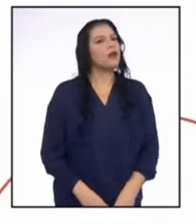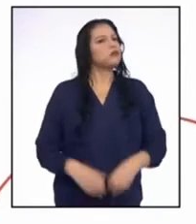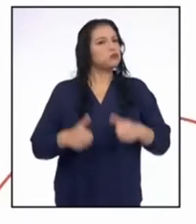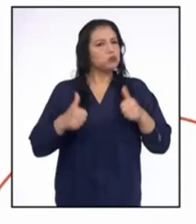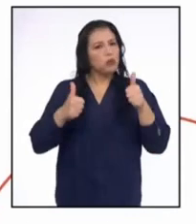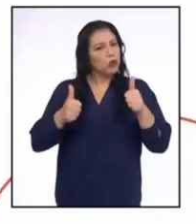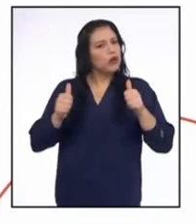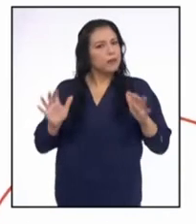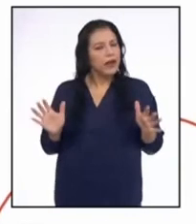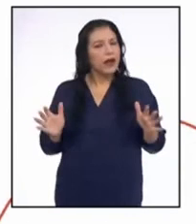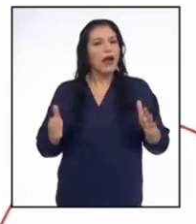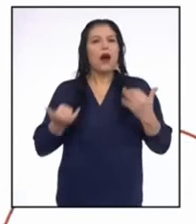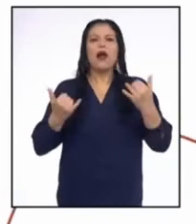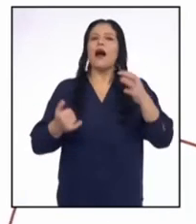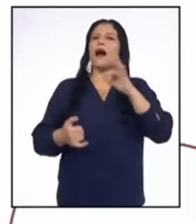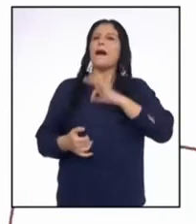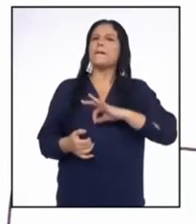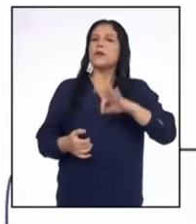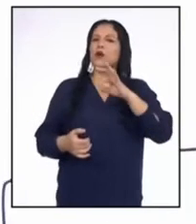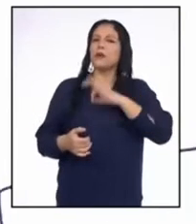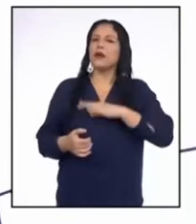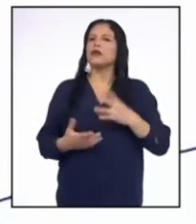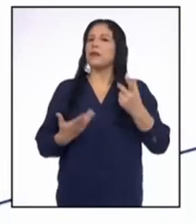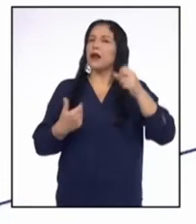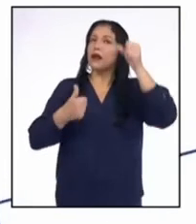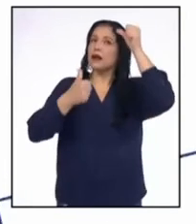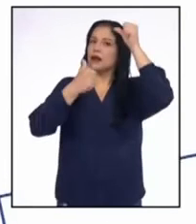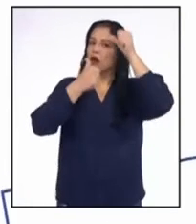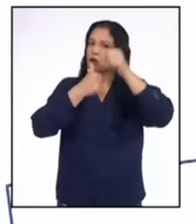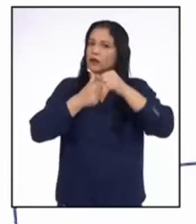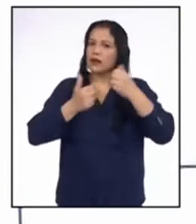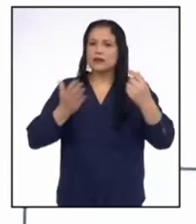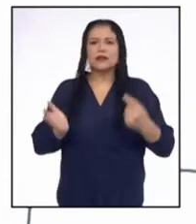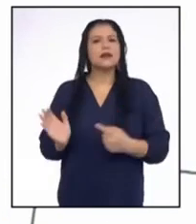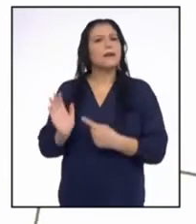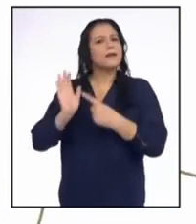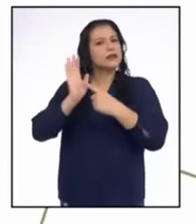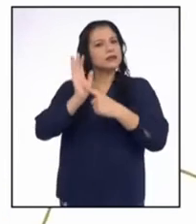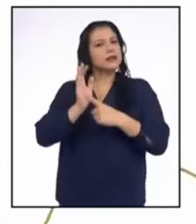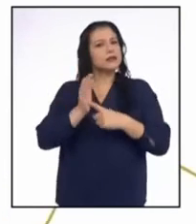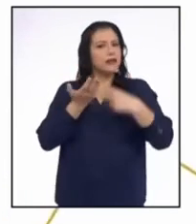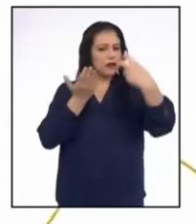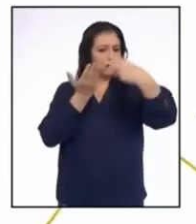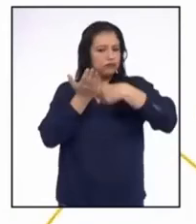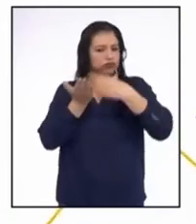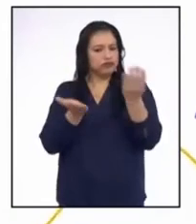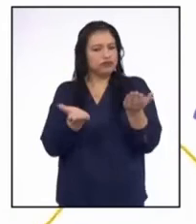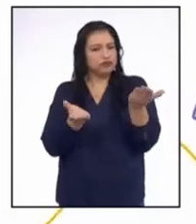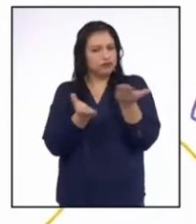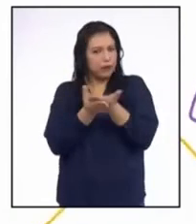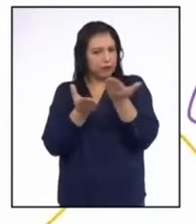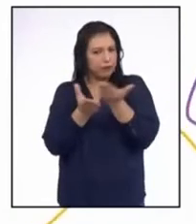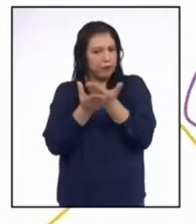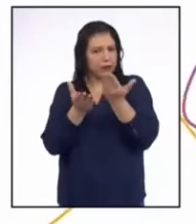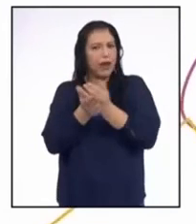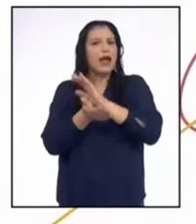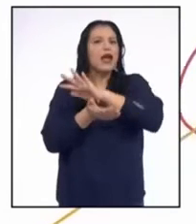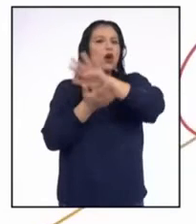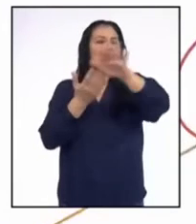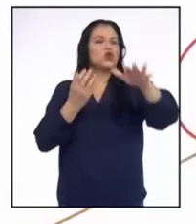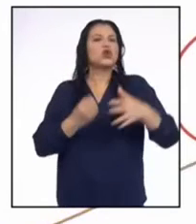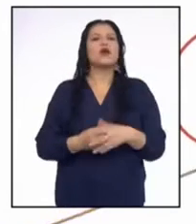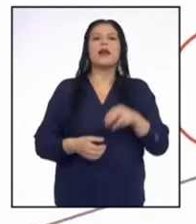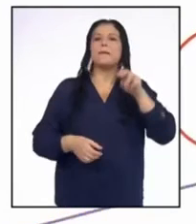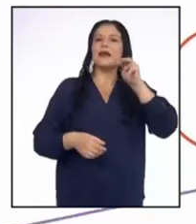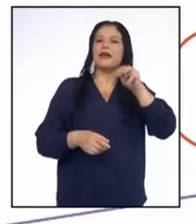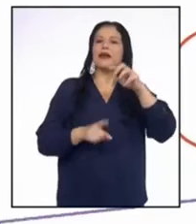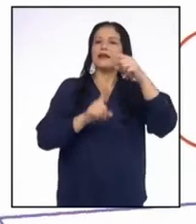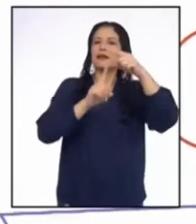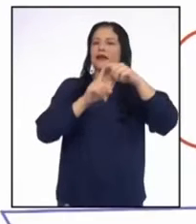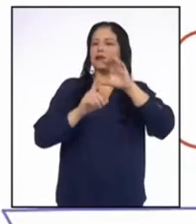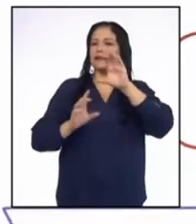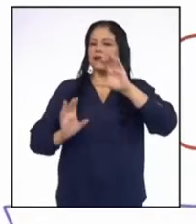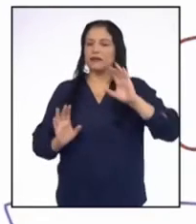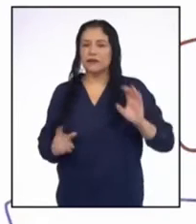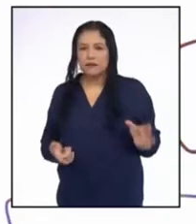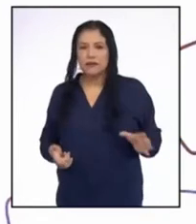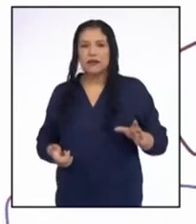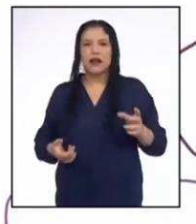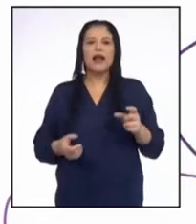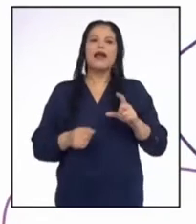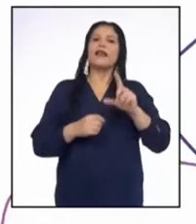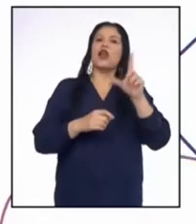Muy bien, aprovecho para hacerles recordar que deben presentar un portafolio con información sobre las medidas de tendencia central,